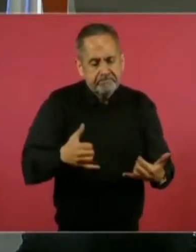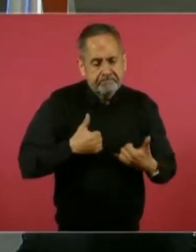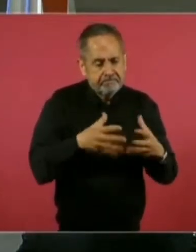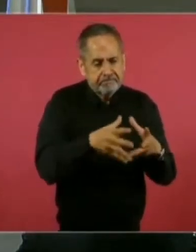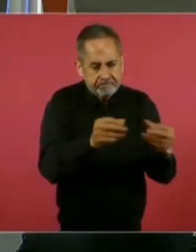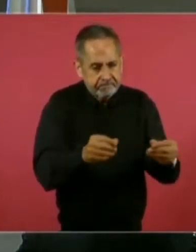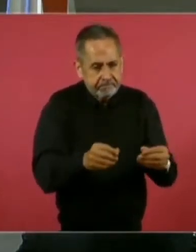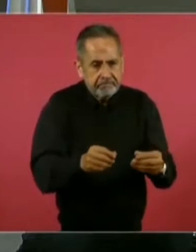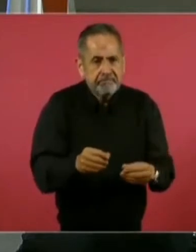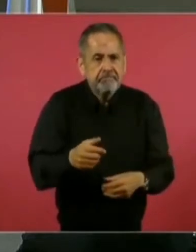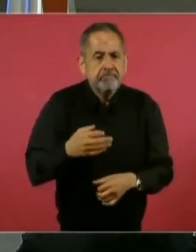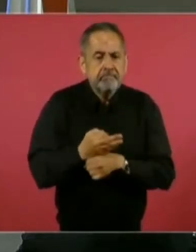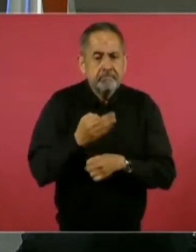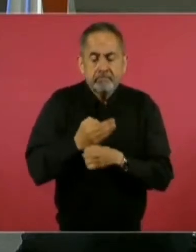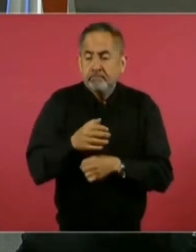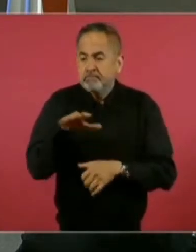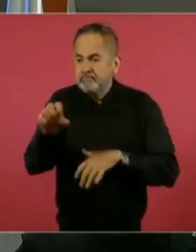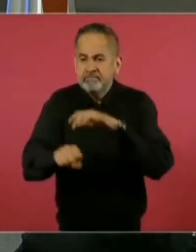han procesado